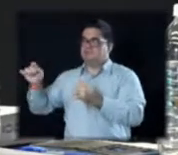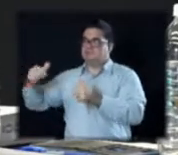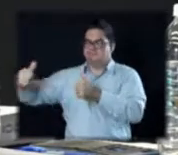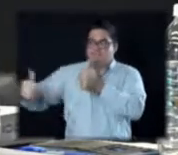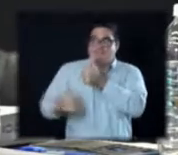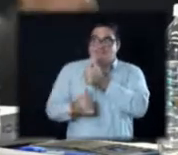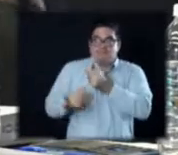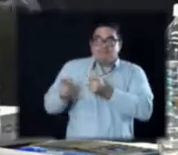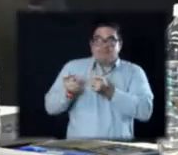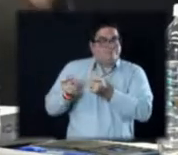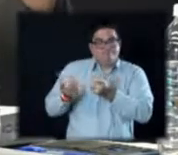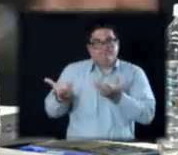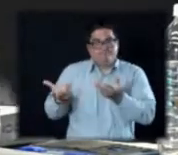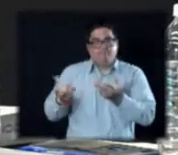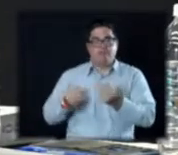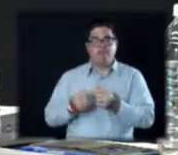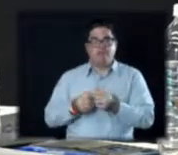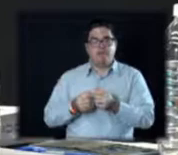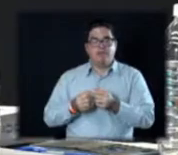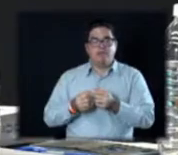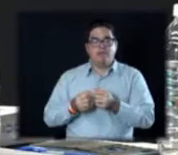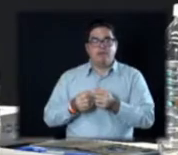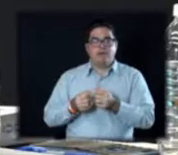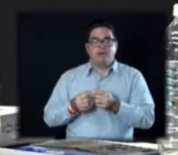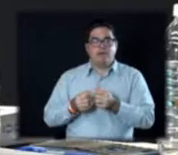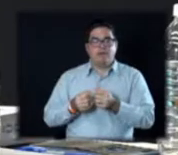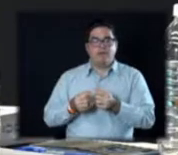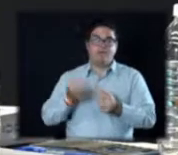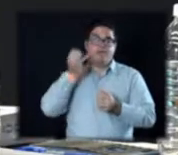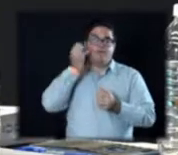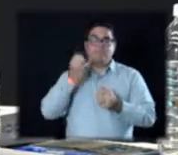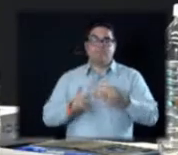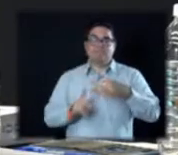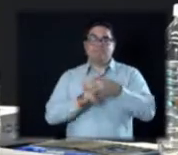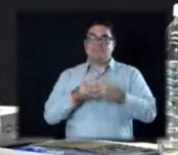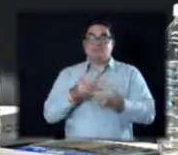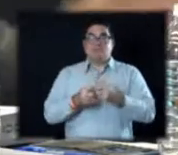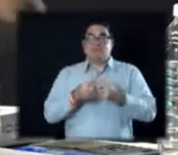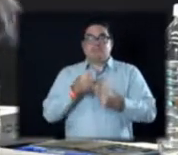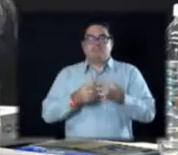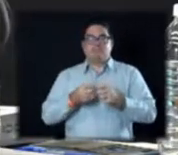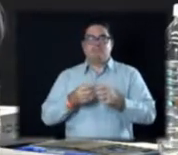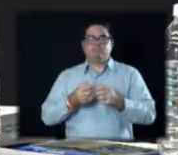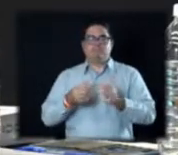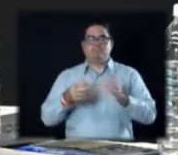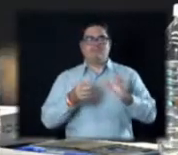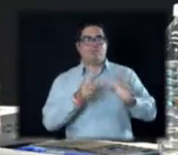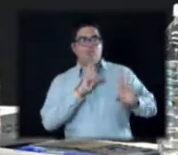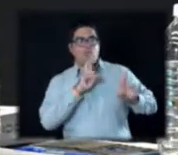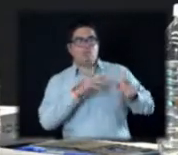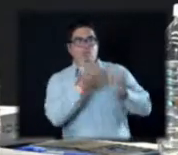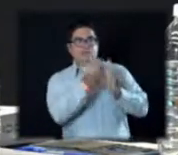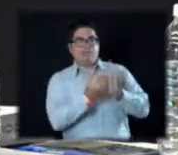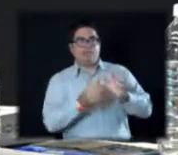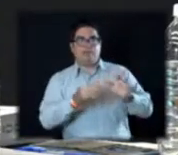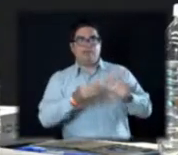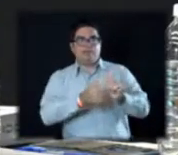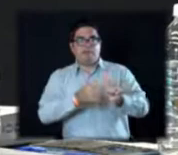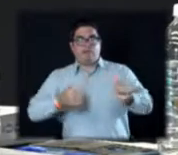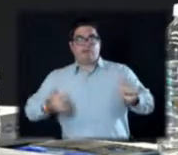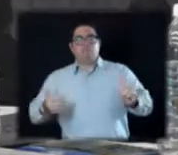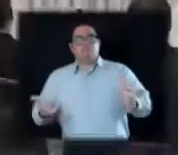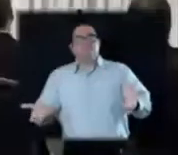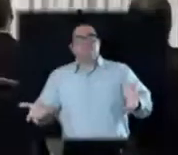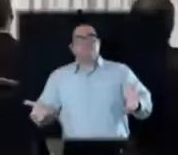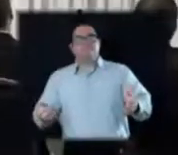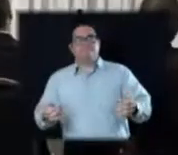tenemos control. Si hay una unidad importante o grande que tiene algún